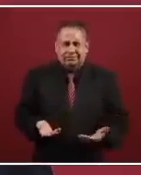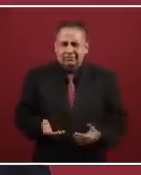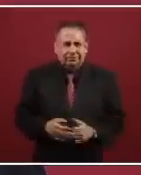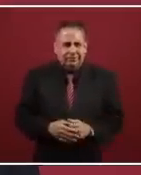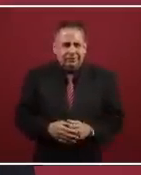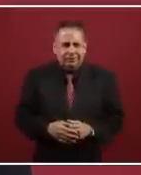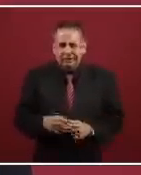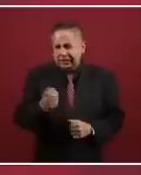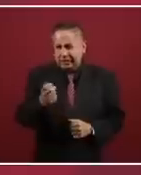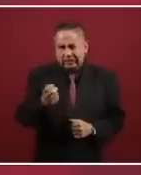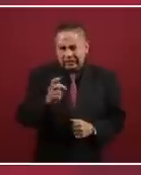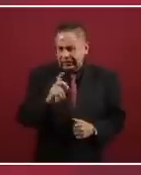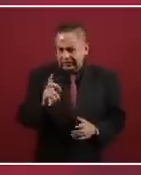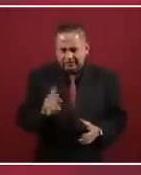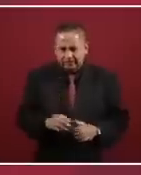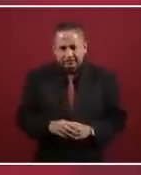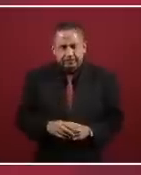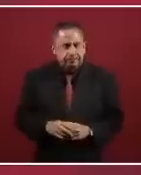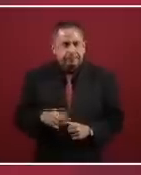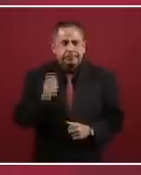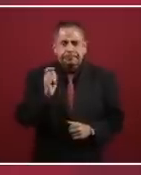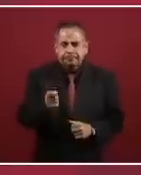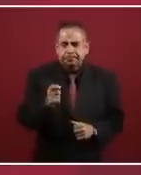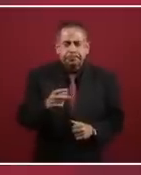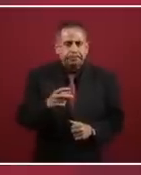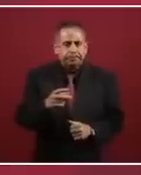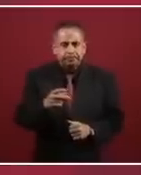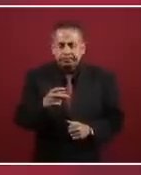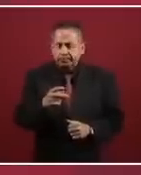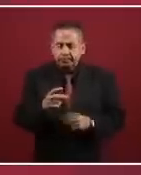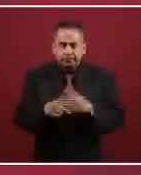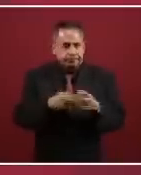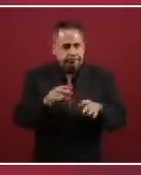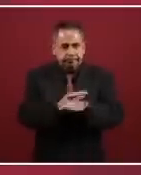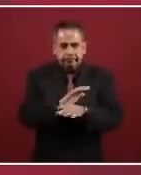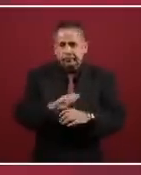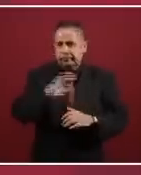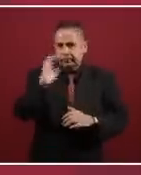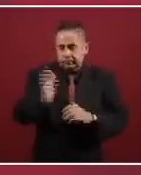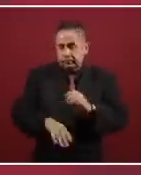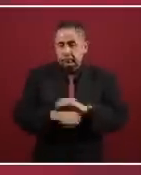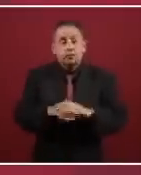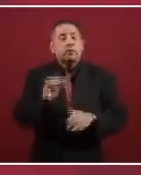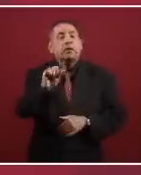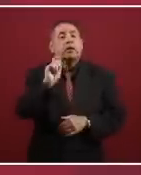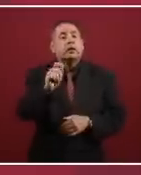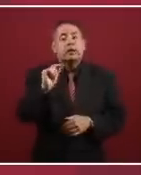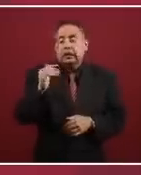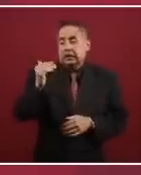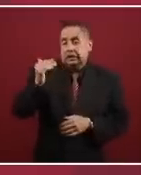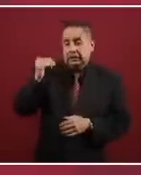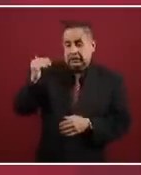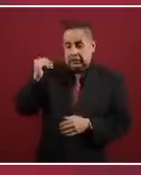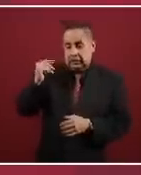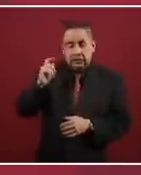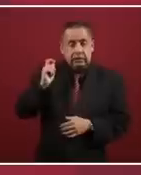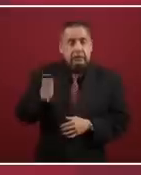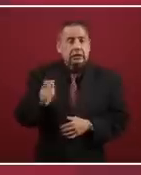eso tenía que llevarse a cabo. Ahora se acaba de autorizar